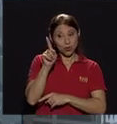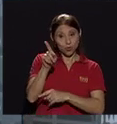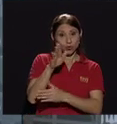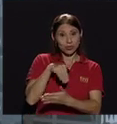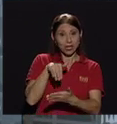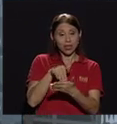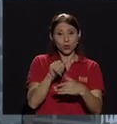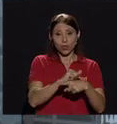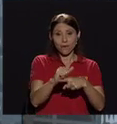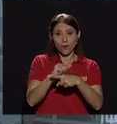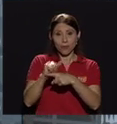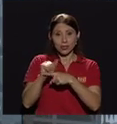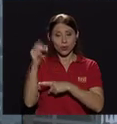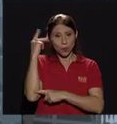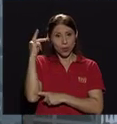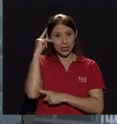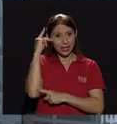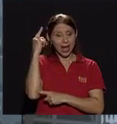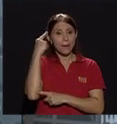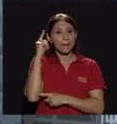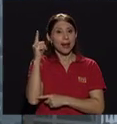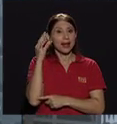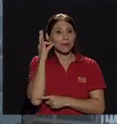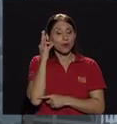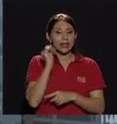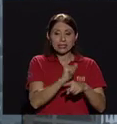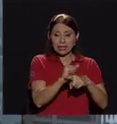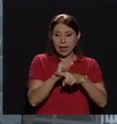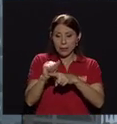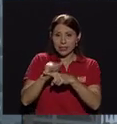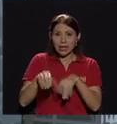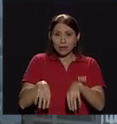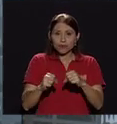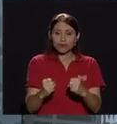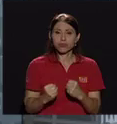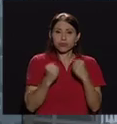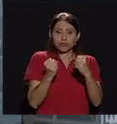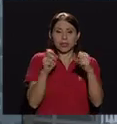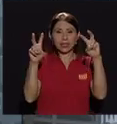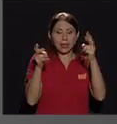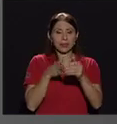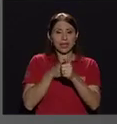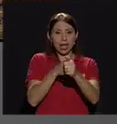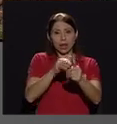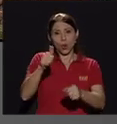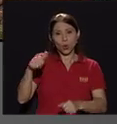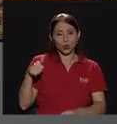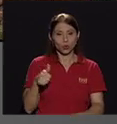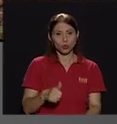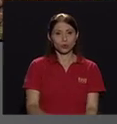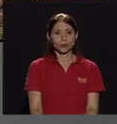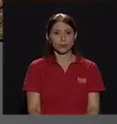formación política para capacitar y empoderar a las mujeres en temas de liderazgo, entre otros.